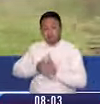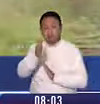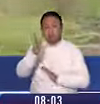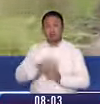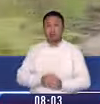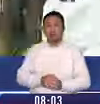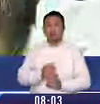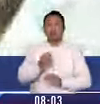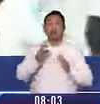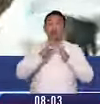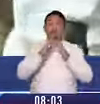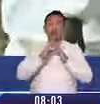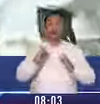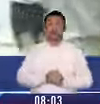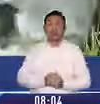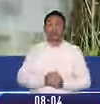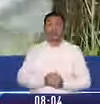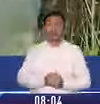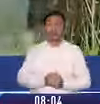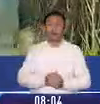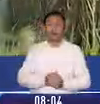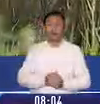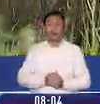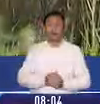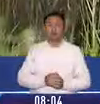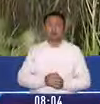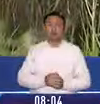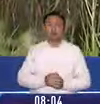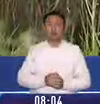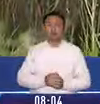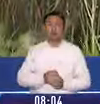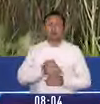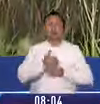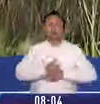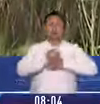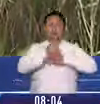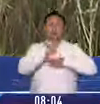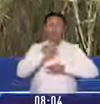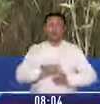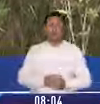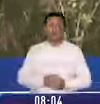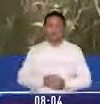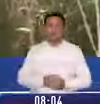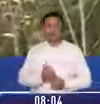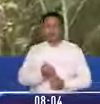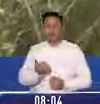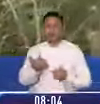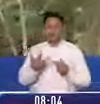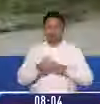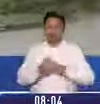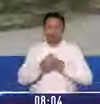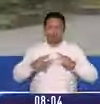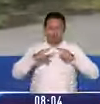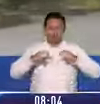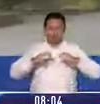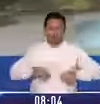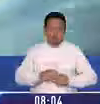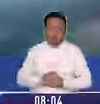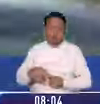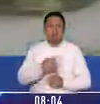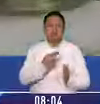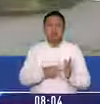que conduce a tumbaco en el sentido desde el valle hacia quito según las autoridades continúa bajo investigaciones esto